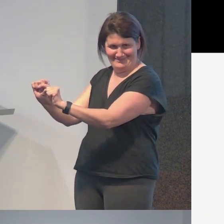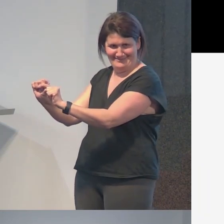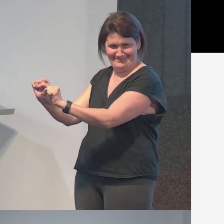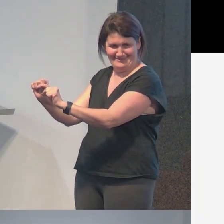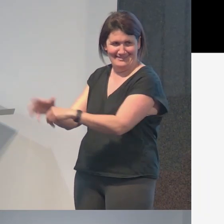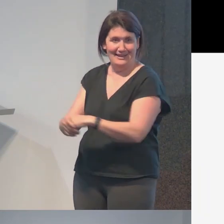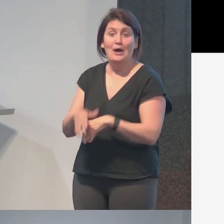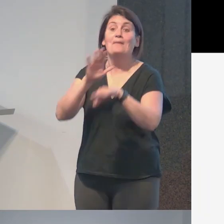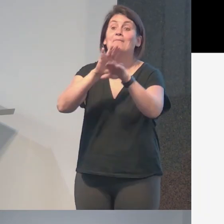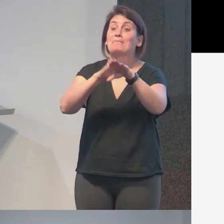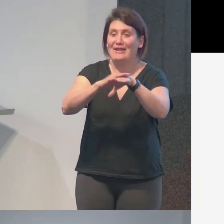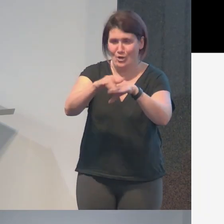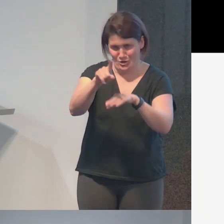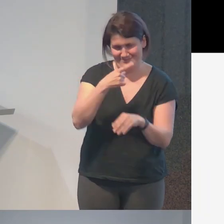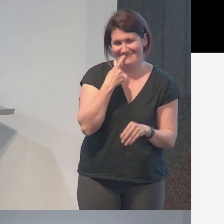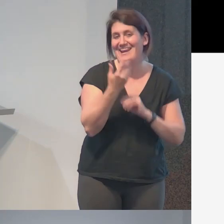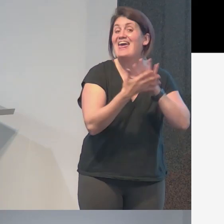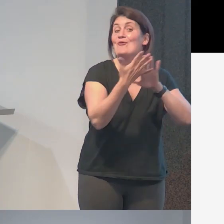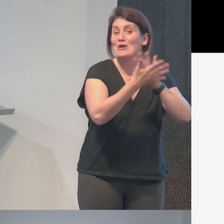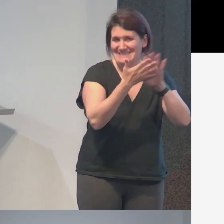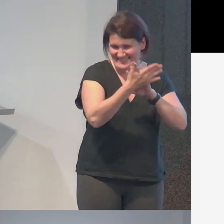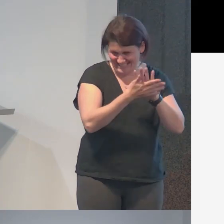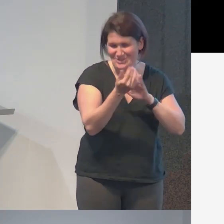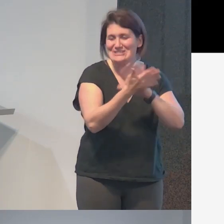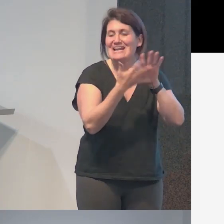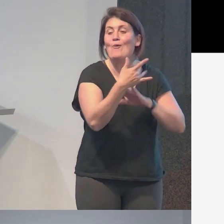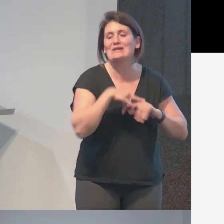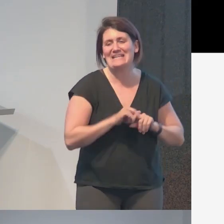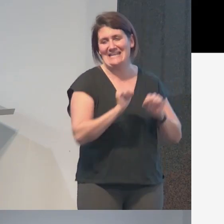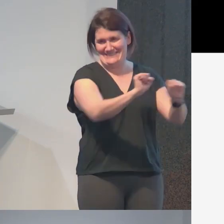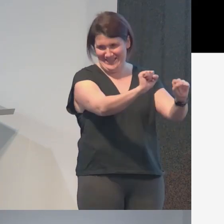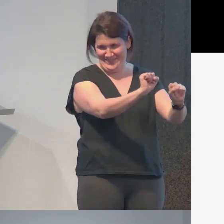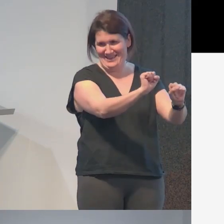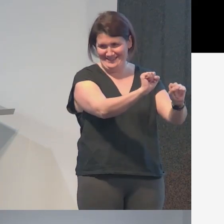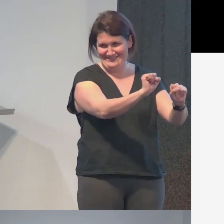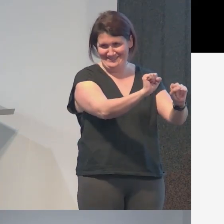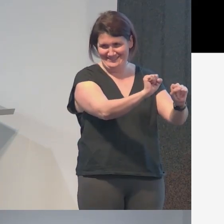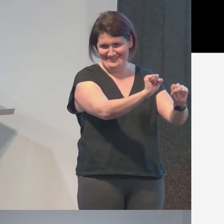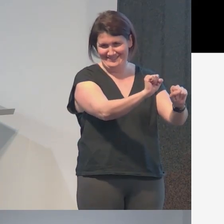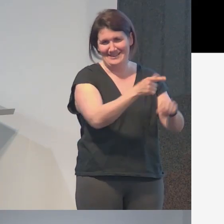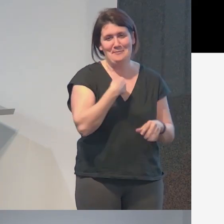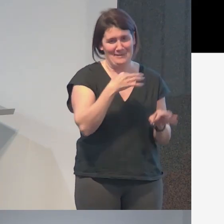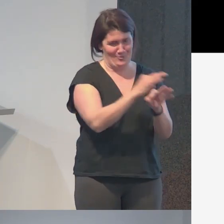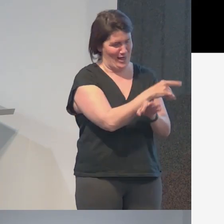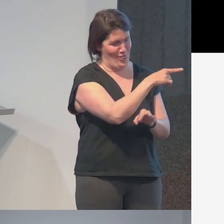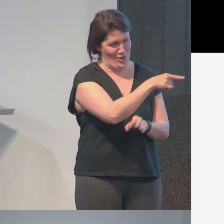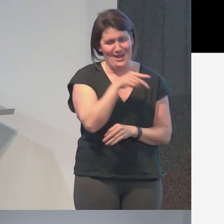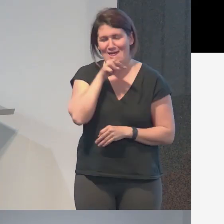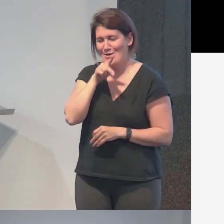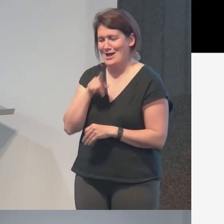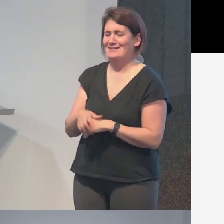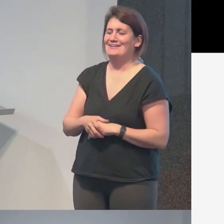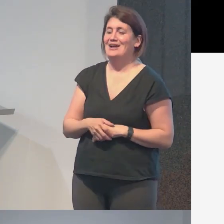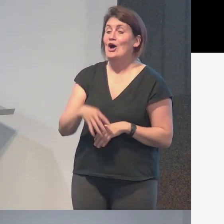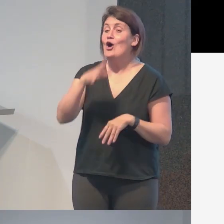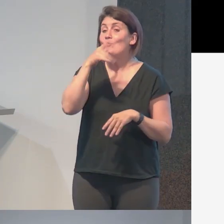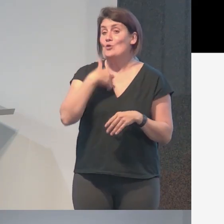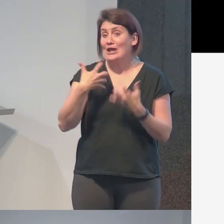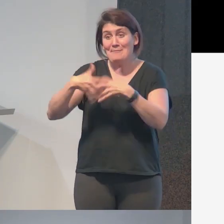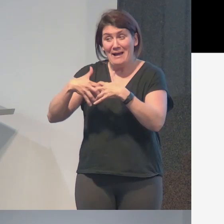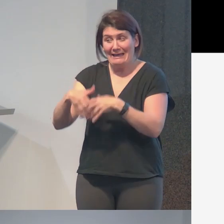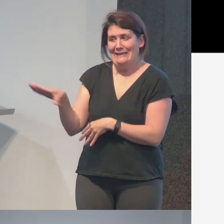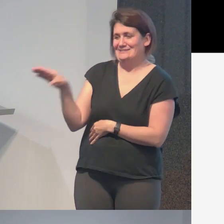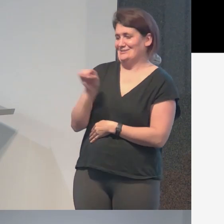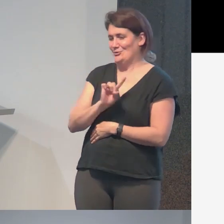Sí, perdón, las lenguas de signos sean las lenguas de la resistencia, porque las máquinas no nos